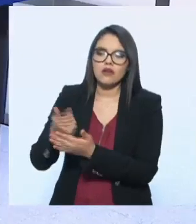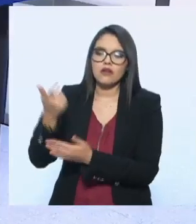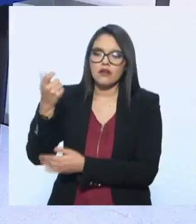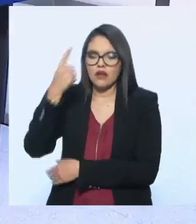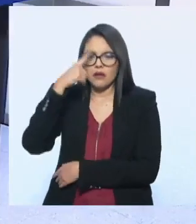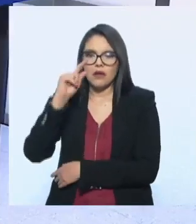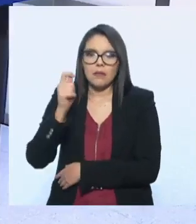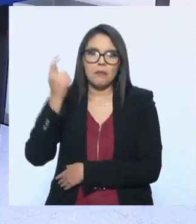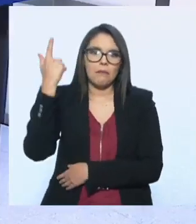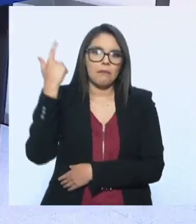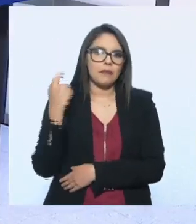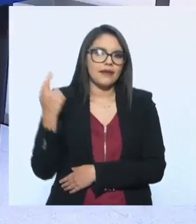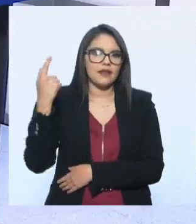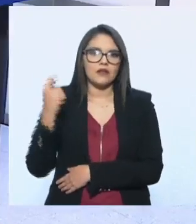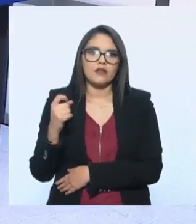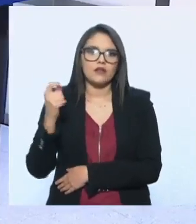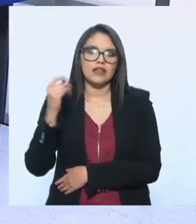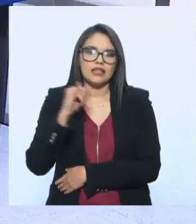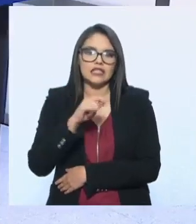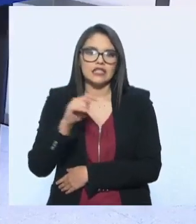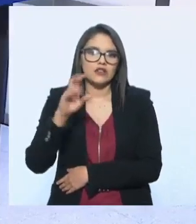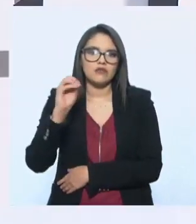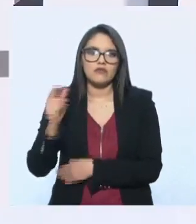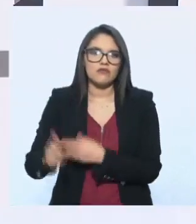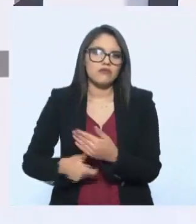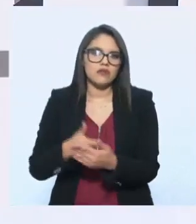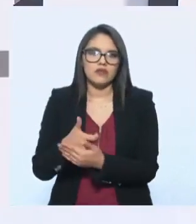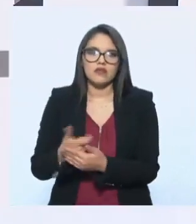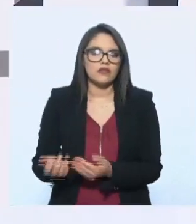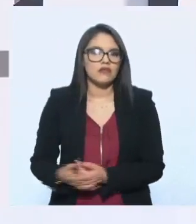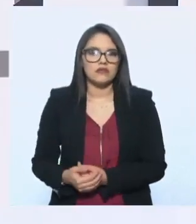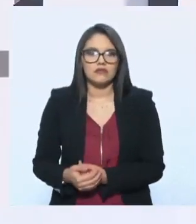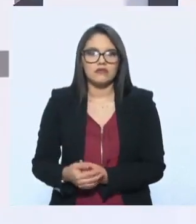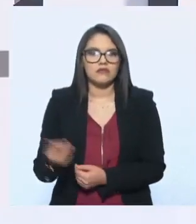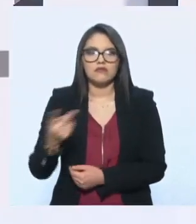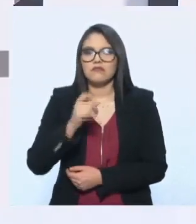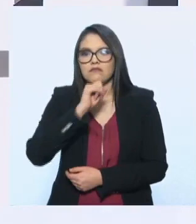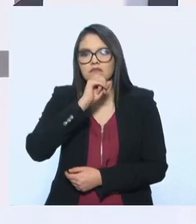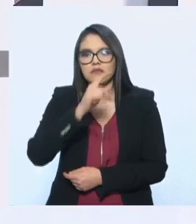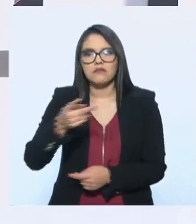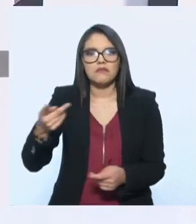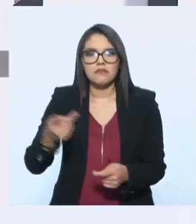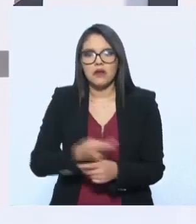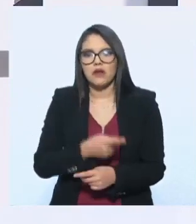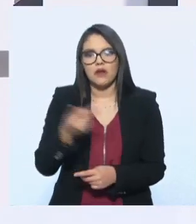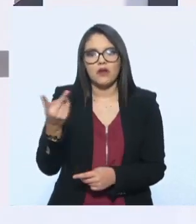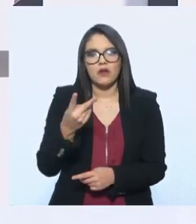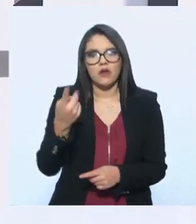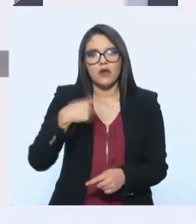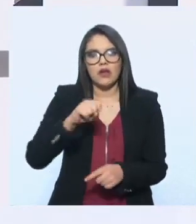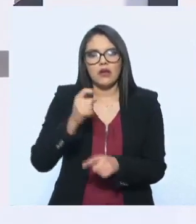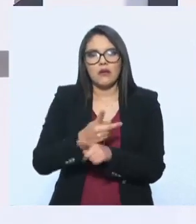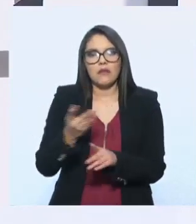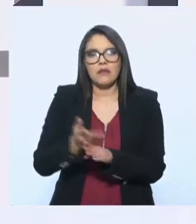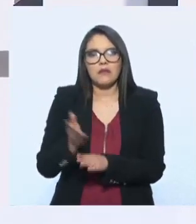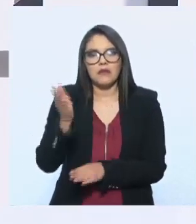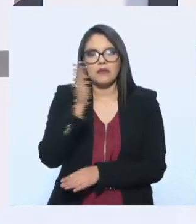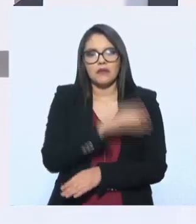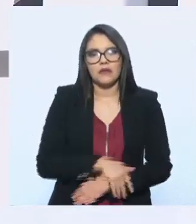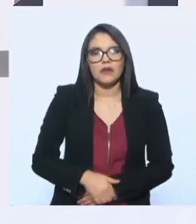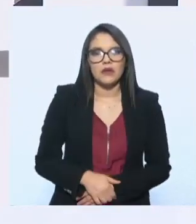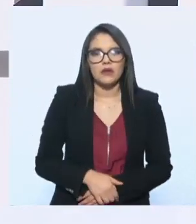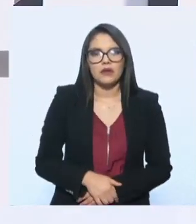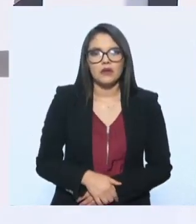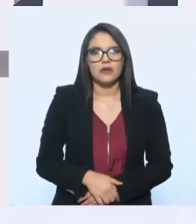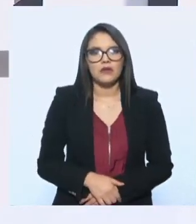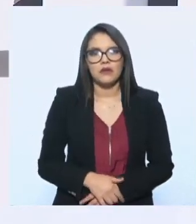a los jubilados y pensionados del ISSSTE. Es el mismo caso del cual se derivaron las aprehensiones de la semana pasada. Digamos que no se va a